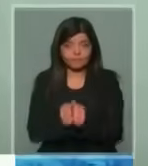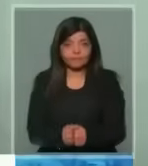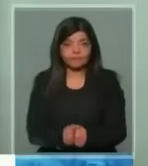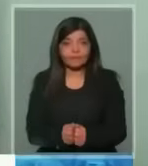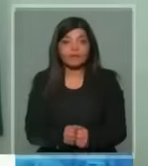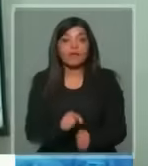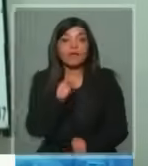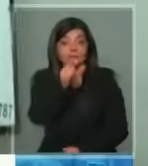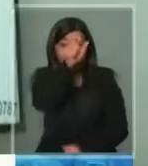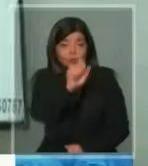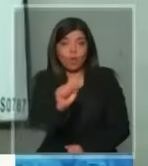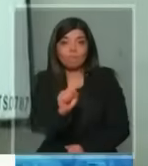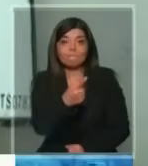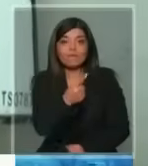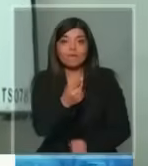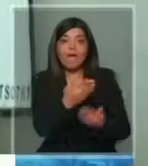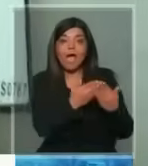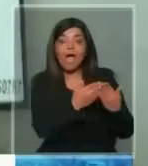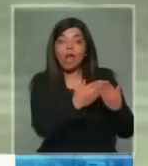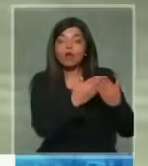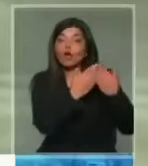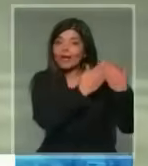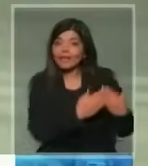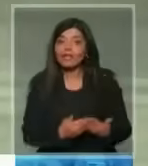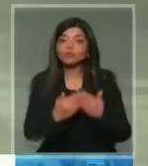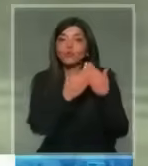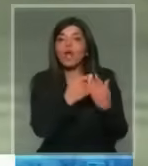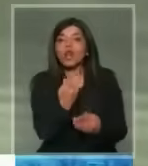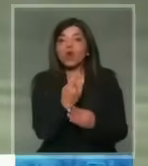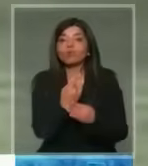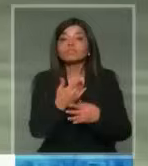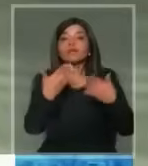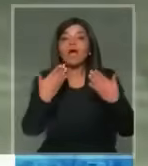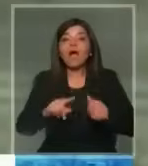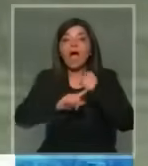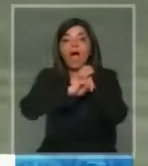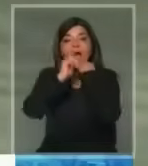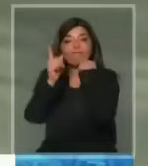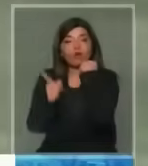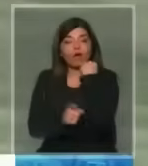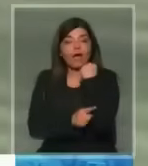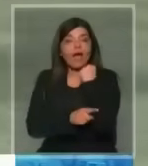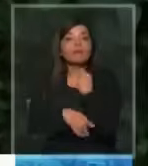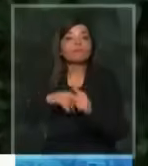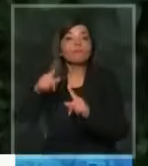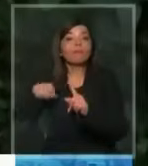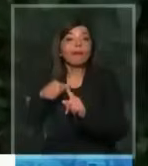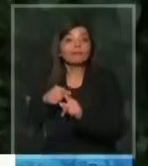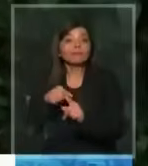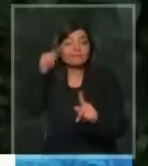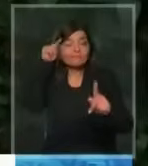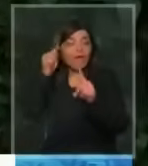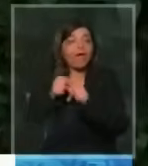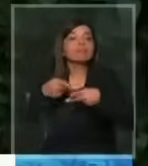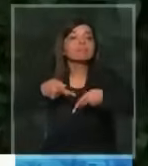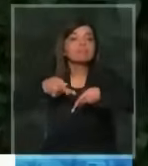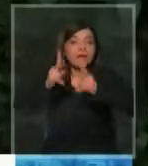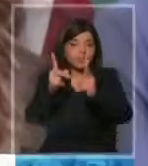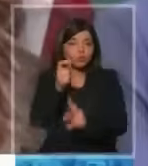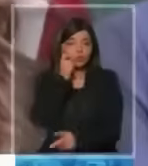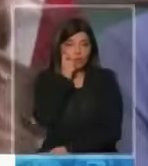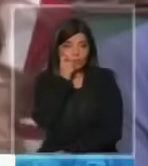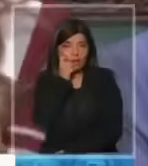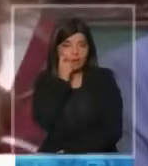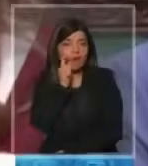primero de su familia en estudiar en la universidad, egresó como abogado y se especializó en derechos humanos. Para algunos, un hombre